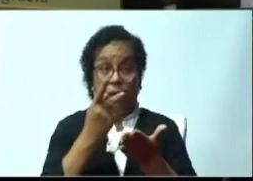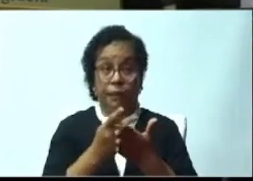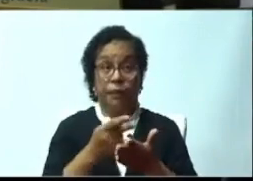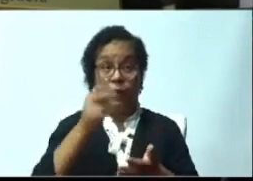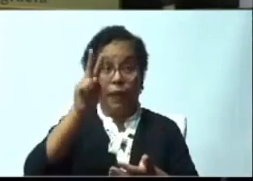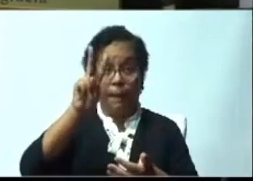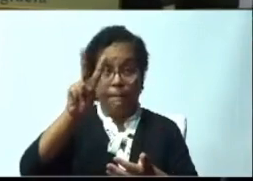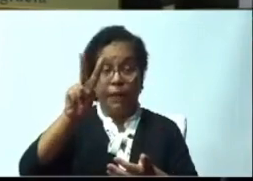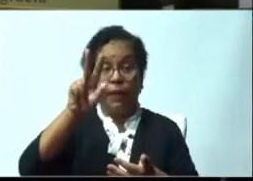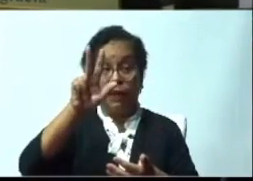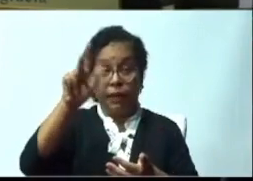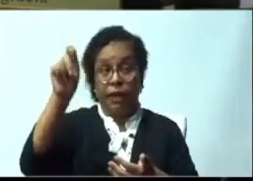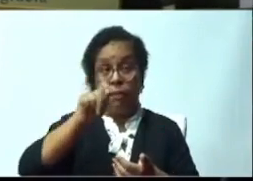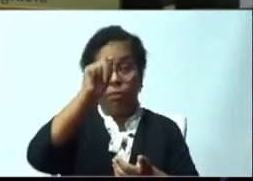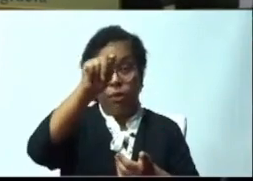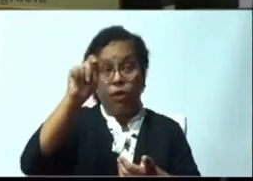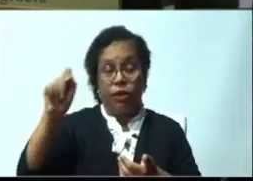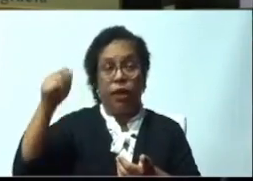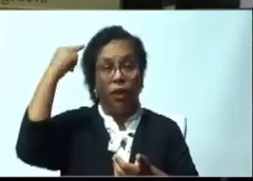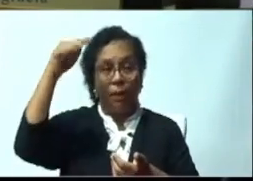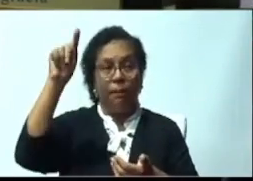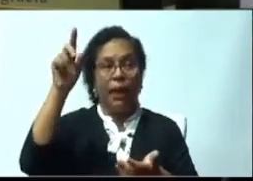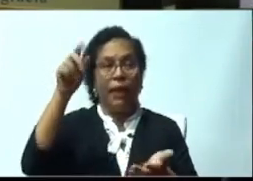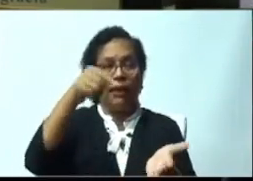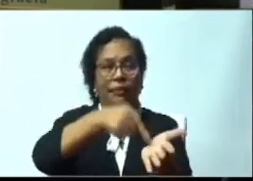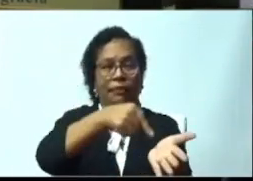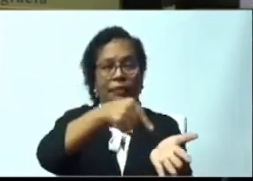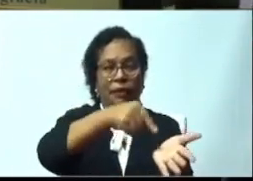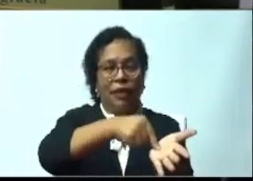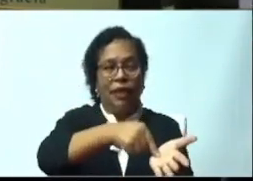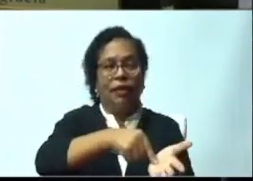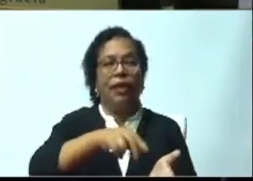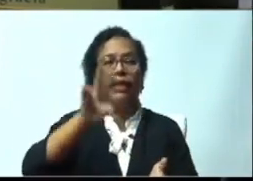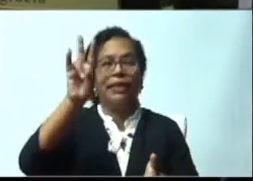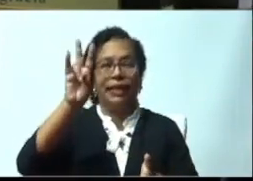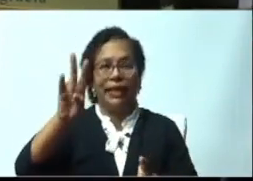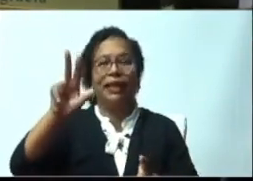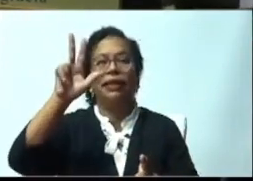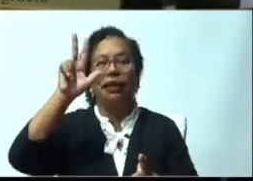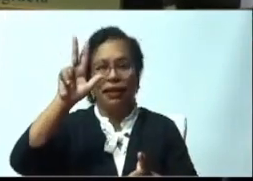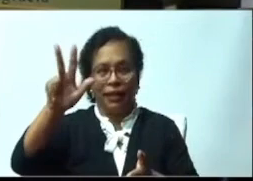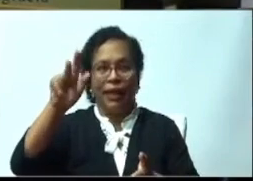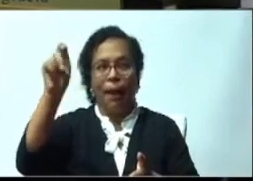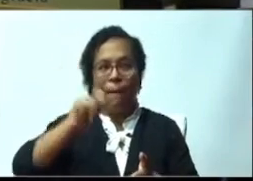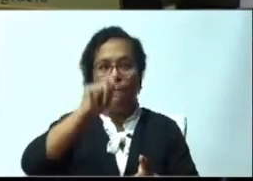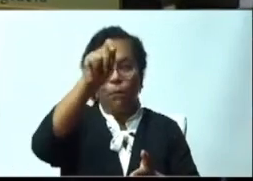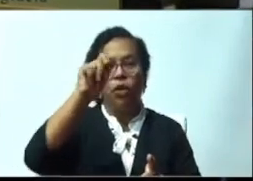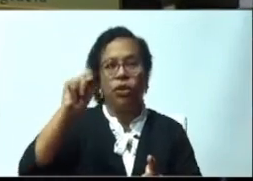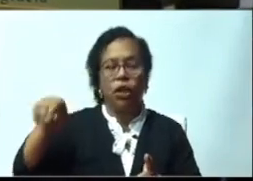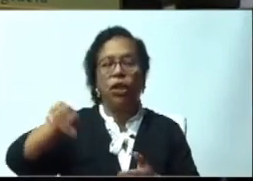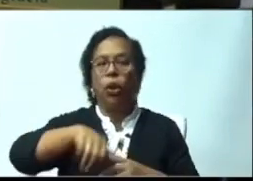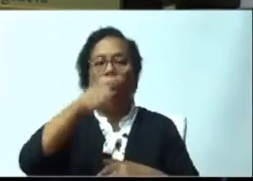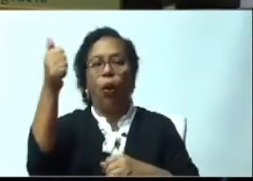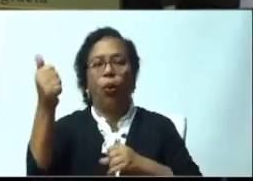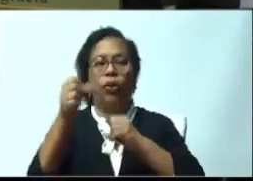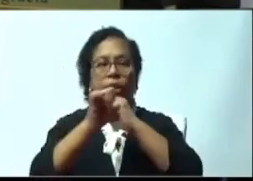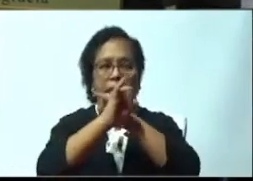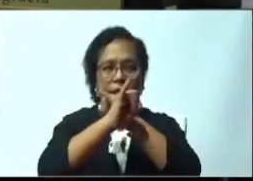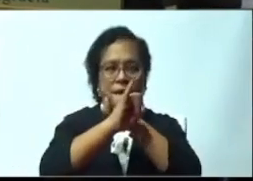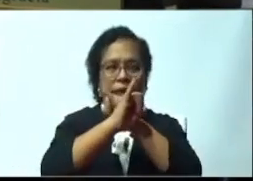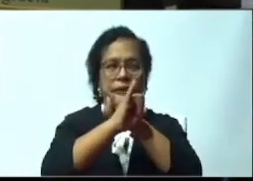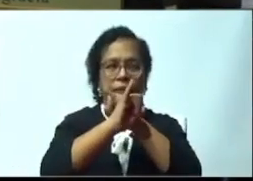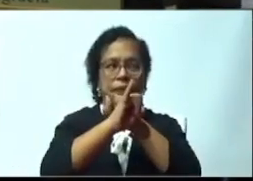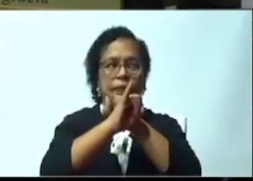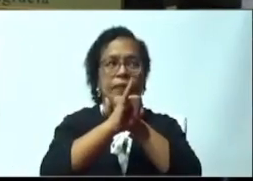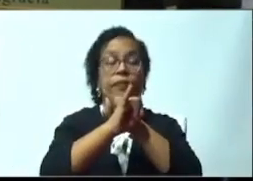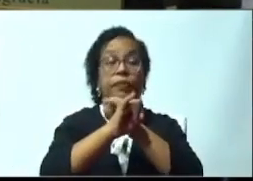va a deuda y el 77% de los ingresos a las demás instituciones. Pero ustedes sabían un dato. En el